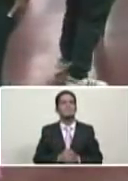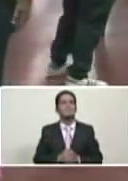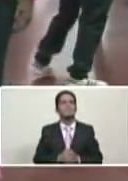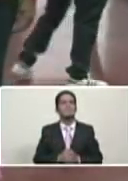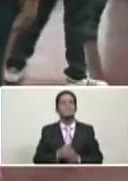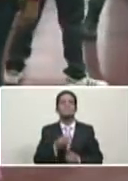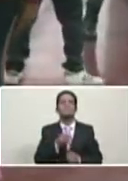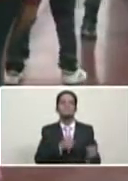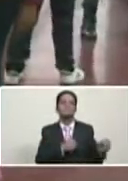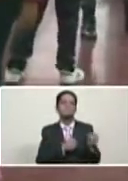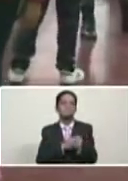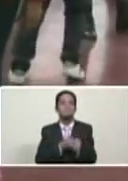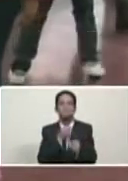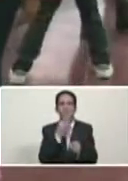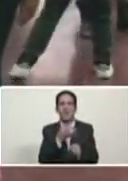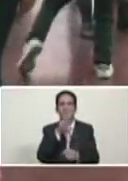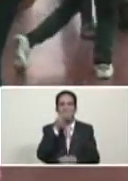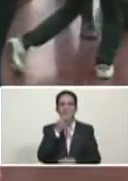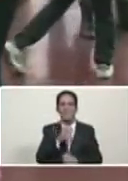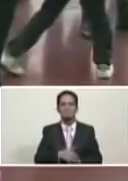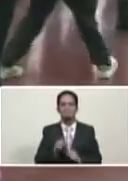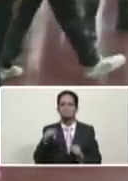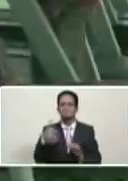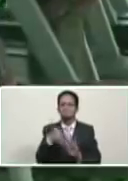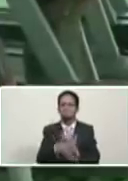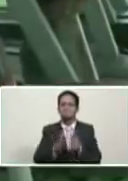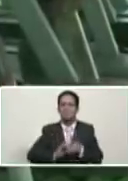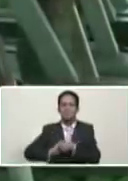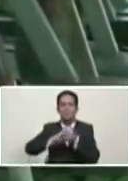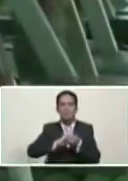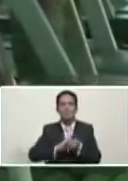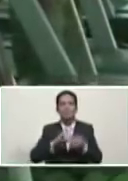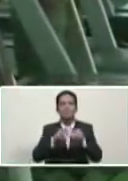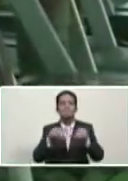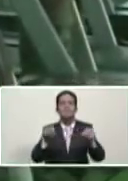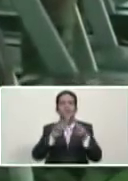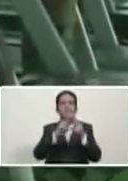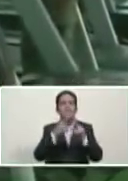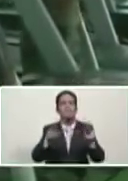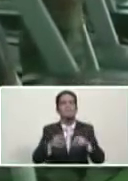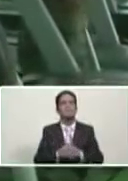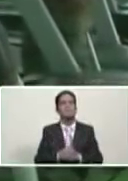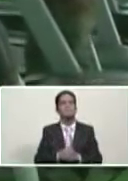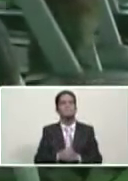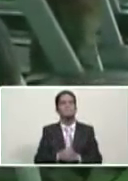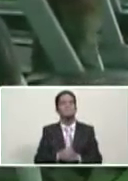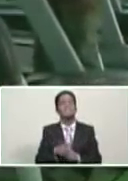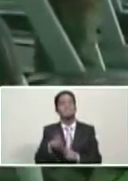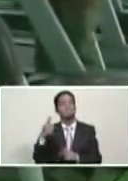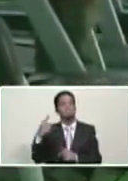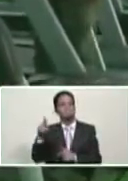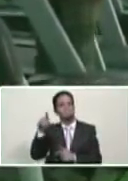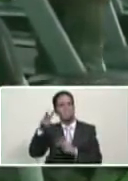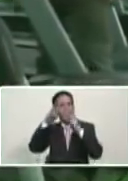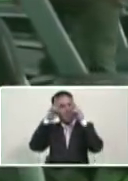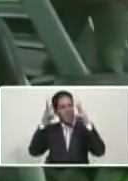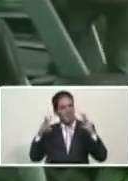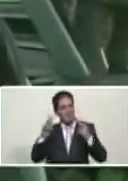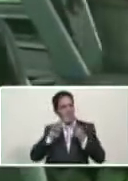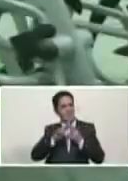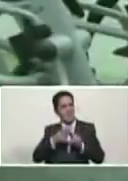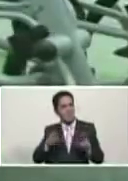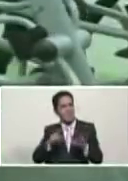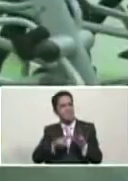Buenas tardes, señor presidente. Nos encontramos acá en el Estado de Trujillo, en Tierra de Paz, donde contamos con la Virgen de la Paz y el doctor José Gregorio Hernández.